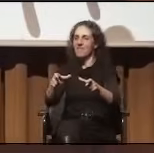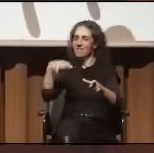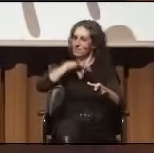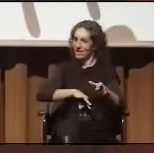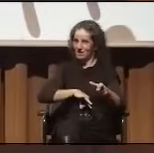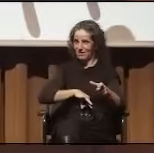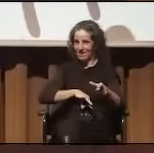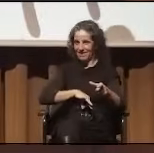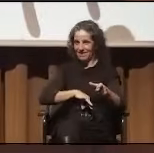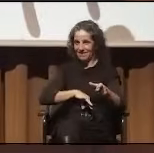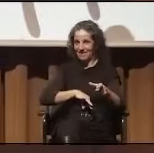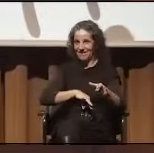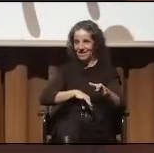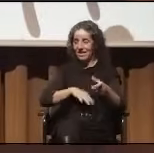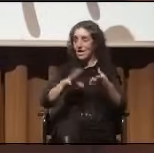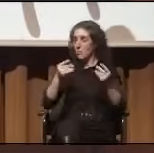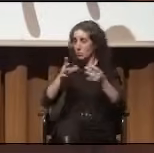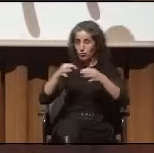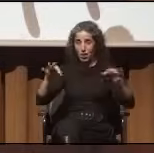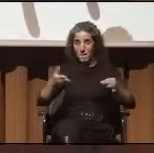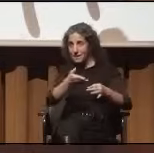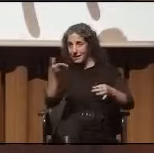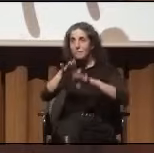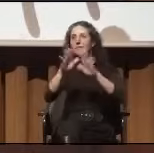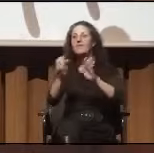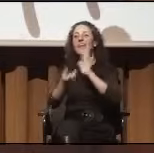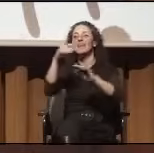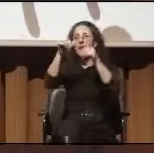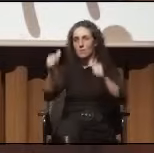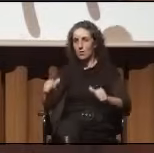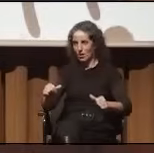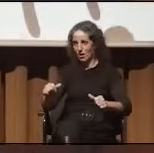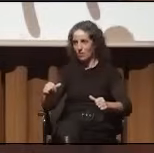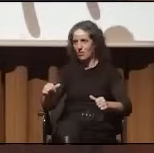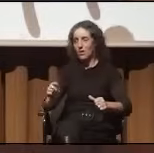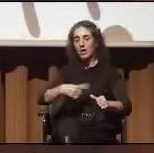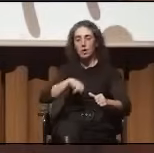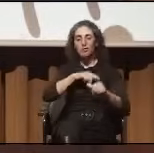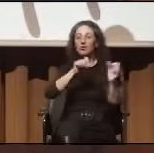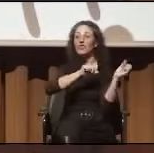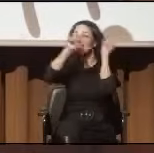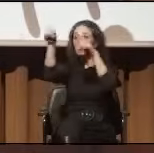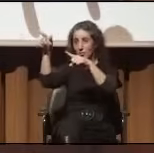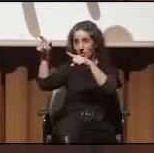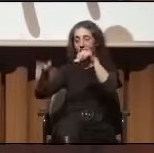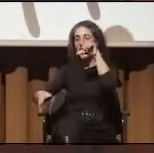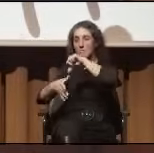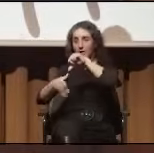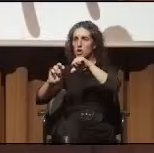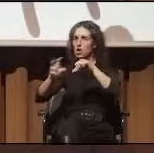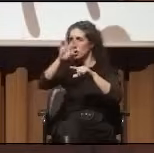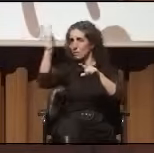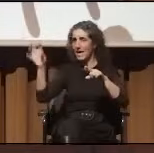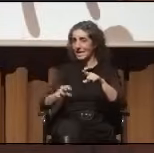satisfacción de estar con un montón de amigos que hemos construido todo un modelo que estamos exportando en Latinoamérica y muchos otros países de habla